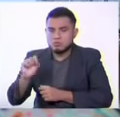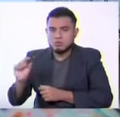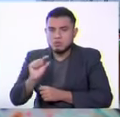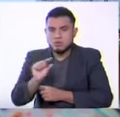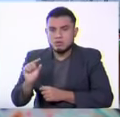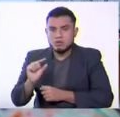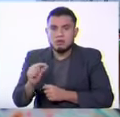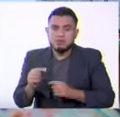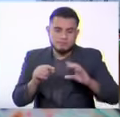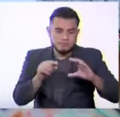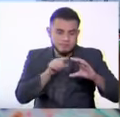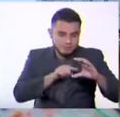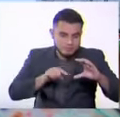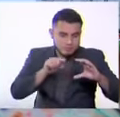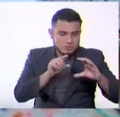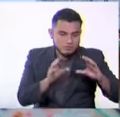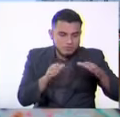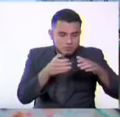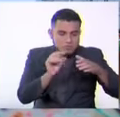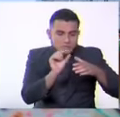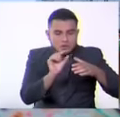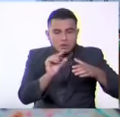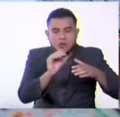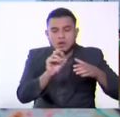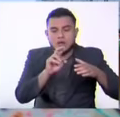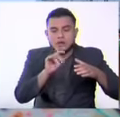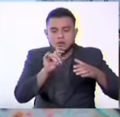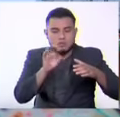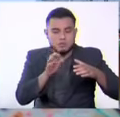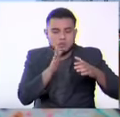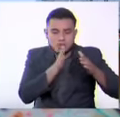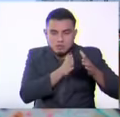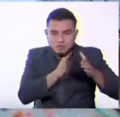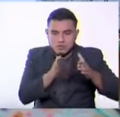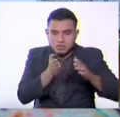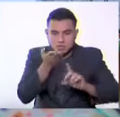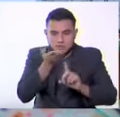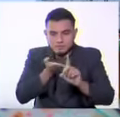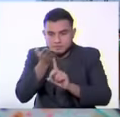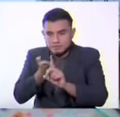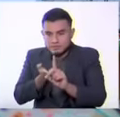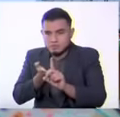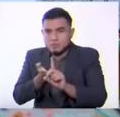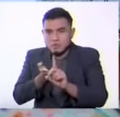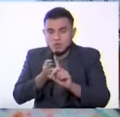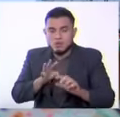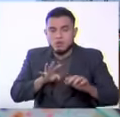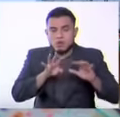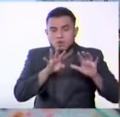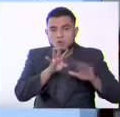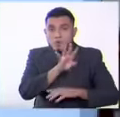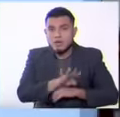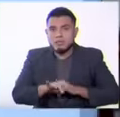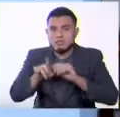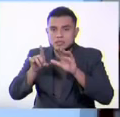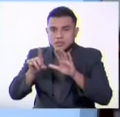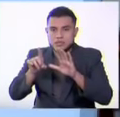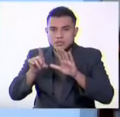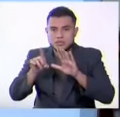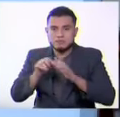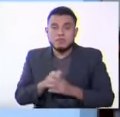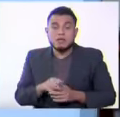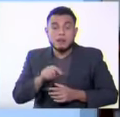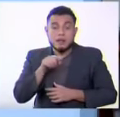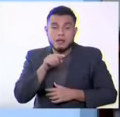como cariotipos. Cuando se ordenan, en el caso de los humanos, los 46 cromosomas de acuerdo